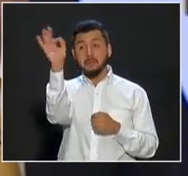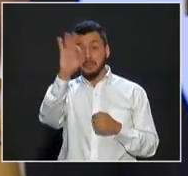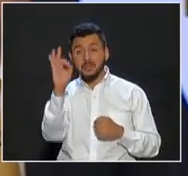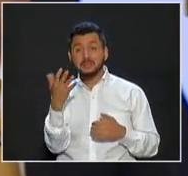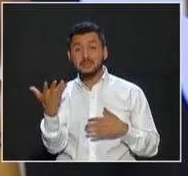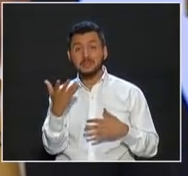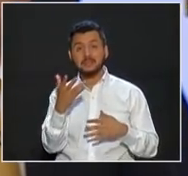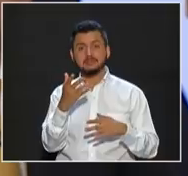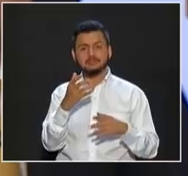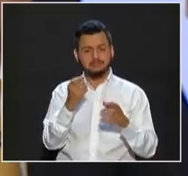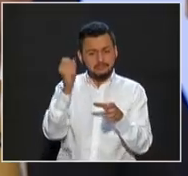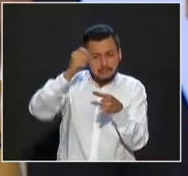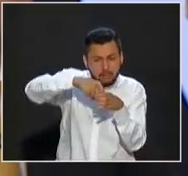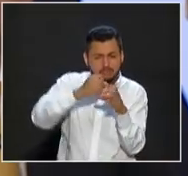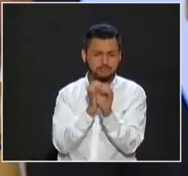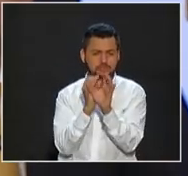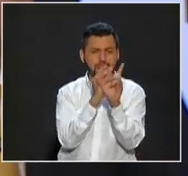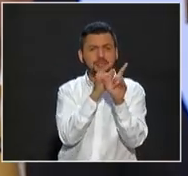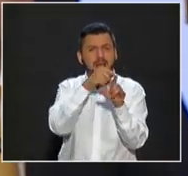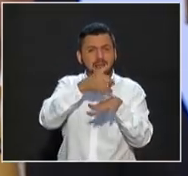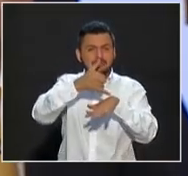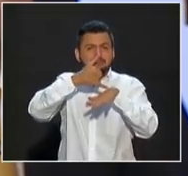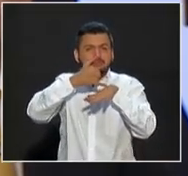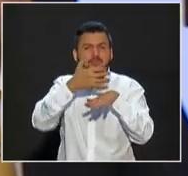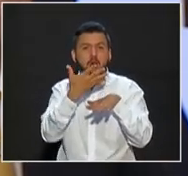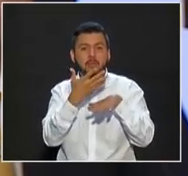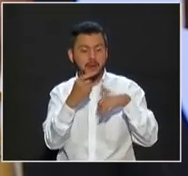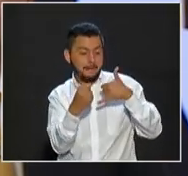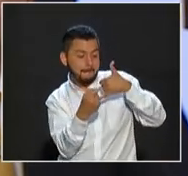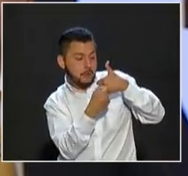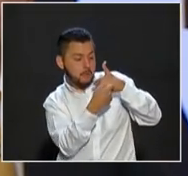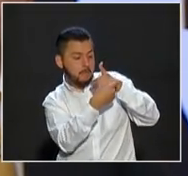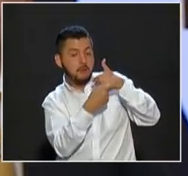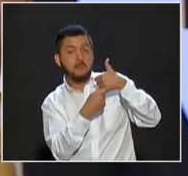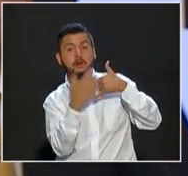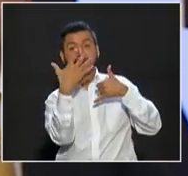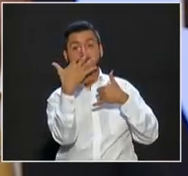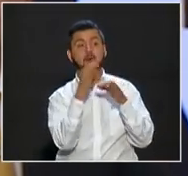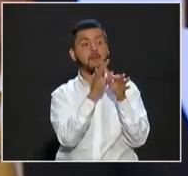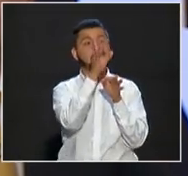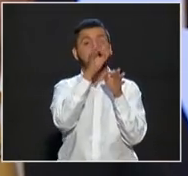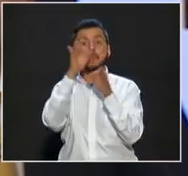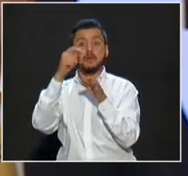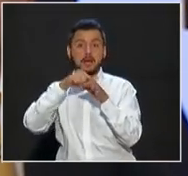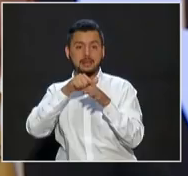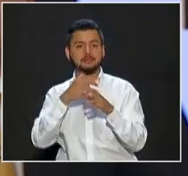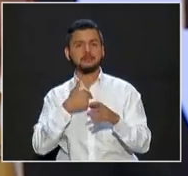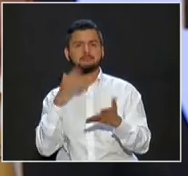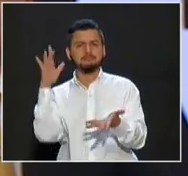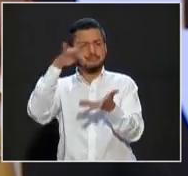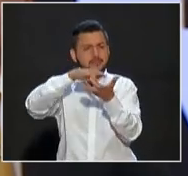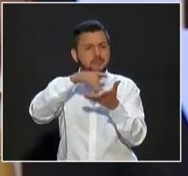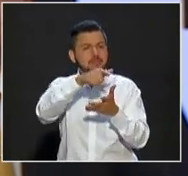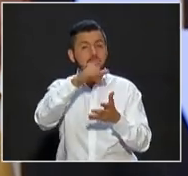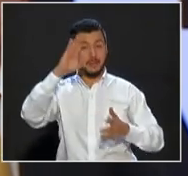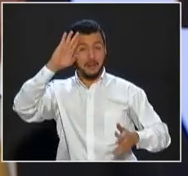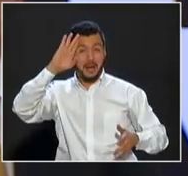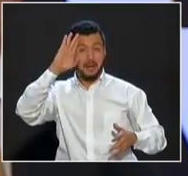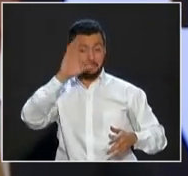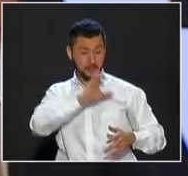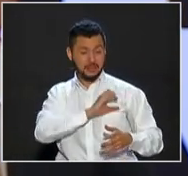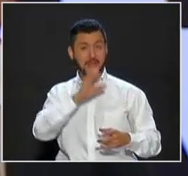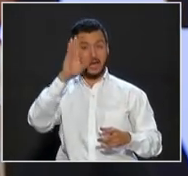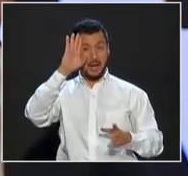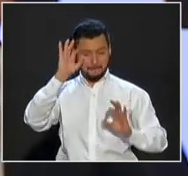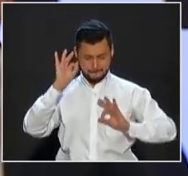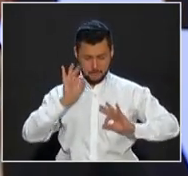claridad vamos a militarizar esos 5 municipios y llevar las unidades militares que se requieran para perseguir a estos criminales